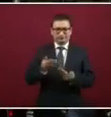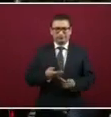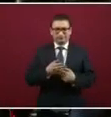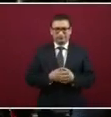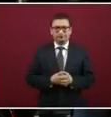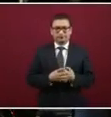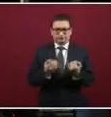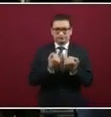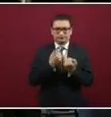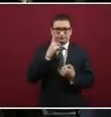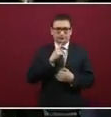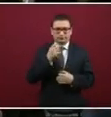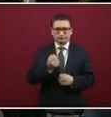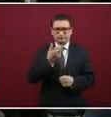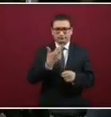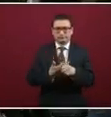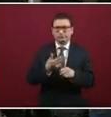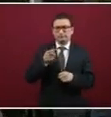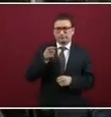la secretaria de Medio Ambiente,